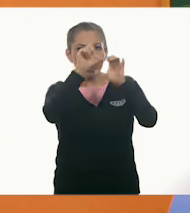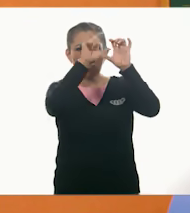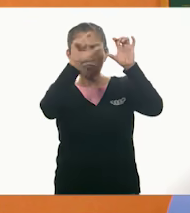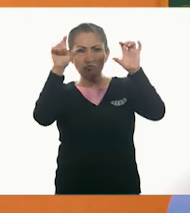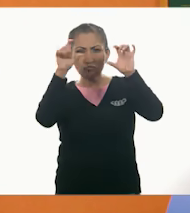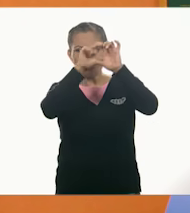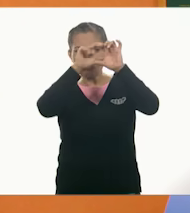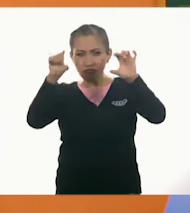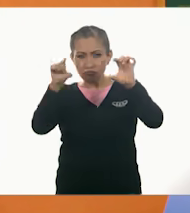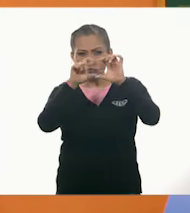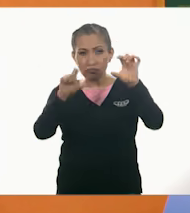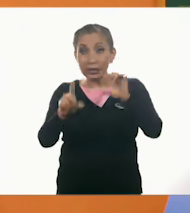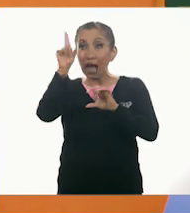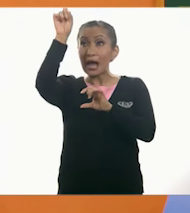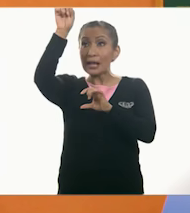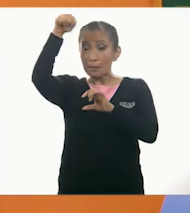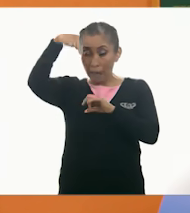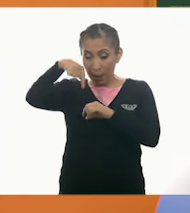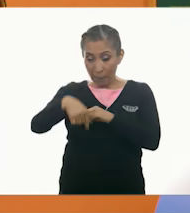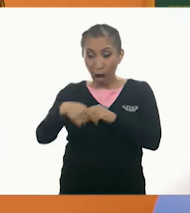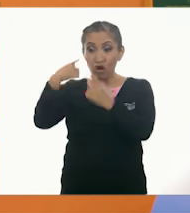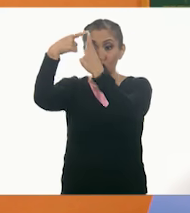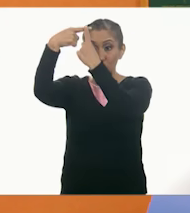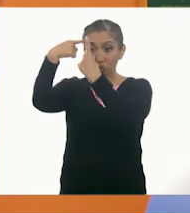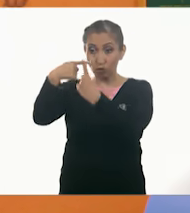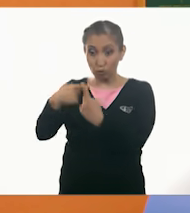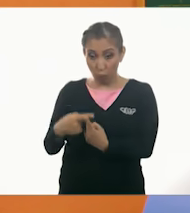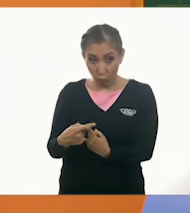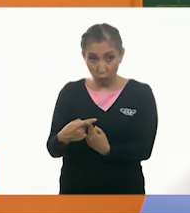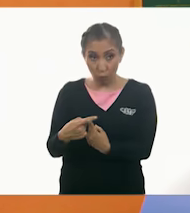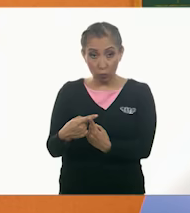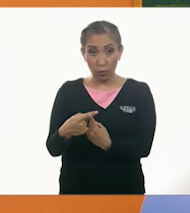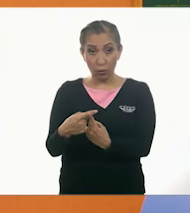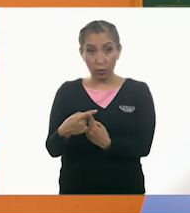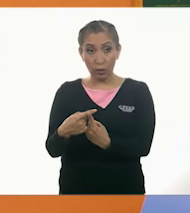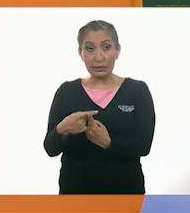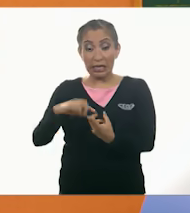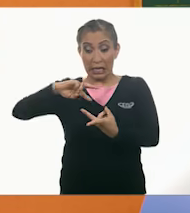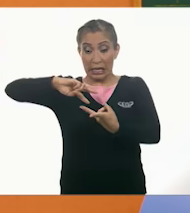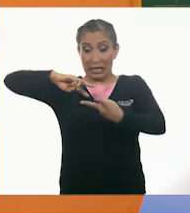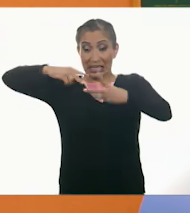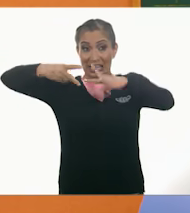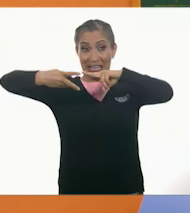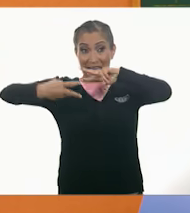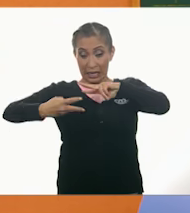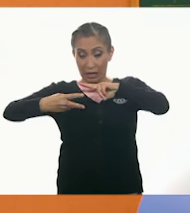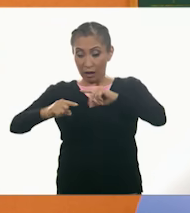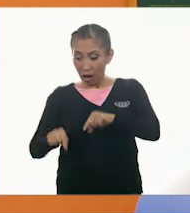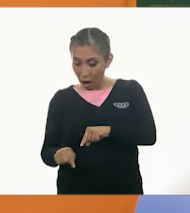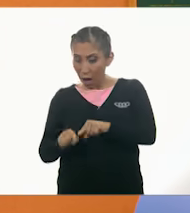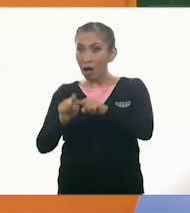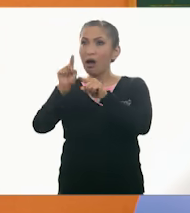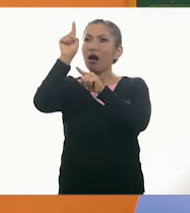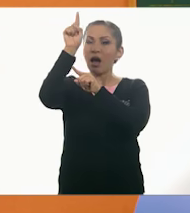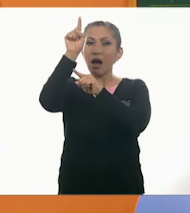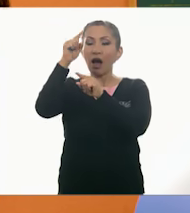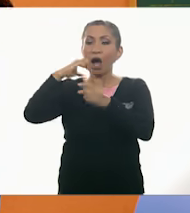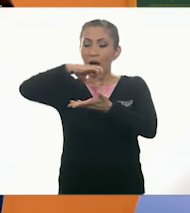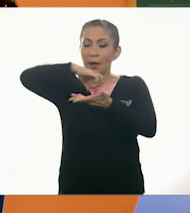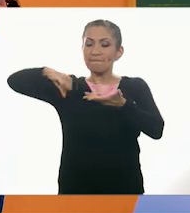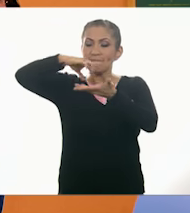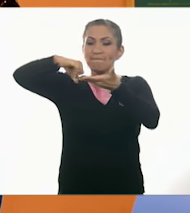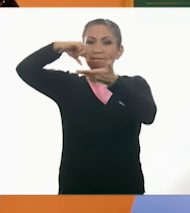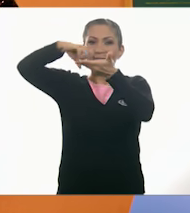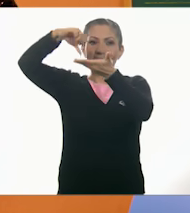fila. Sí. De arriba hacia abajo sumo. Pero si hago al contrario, de abajo hacia arriba voy a